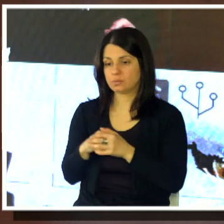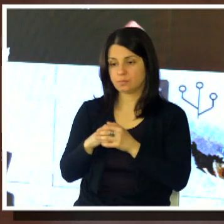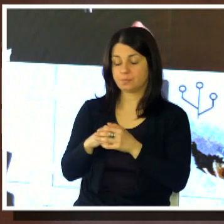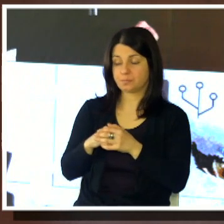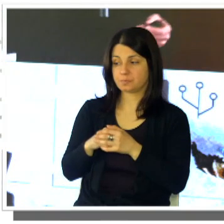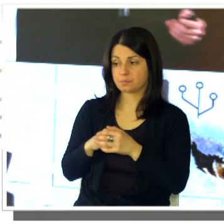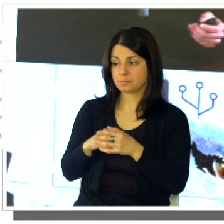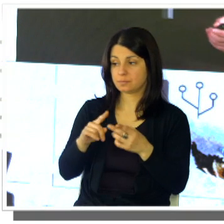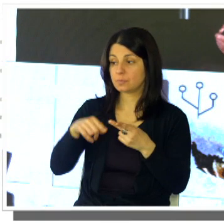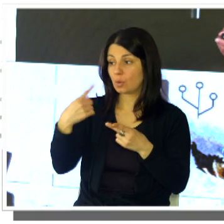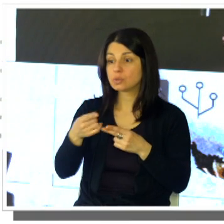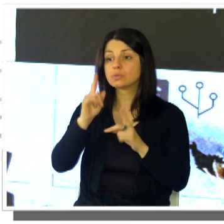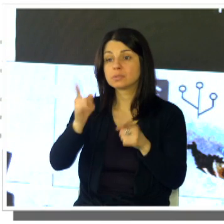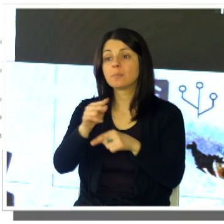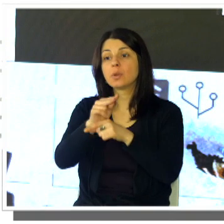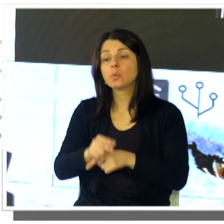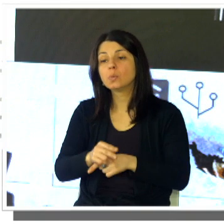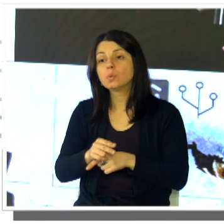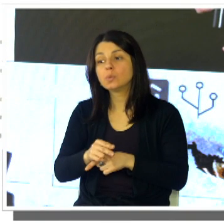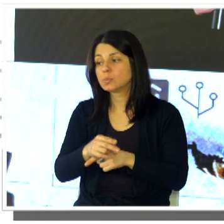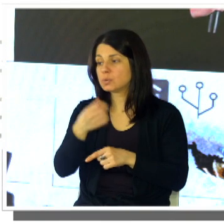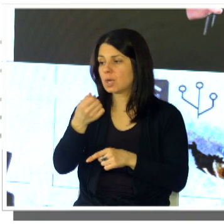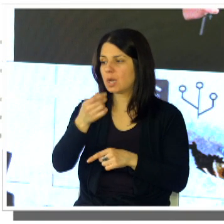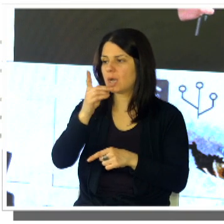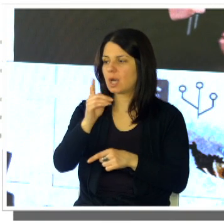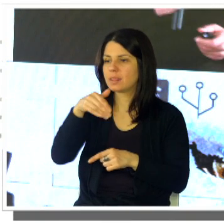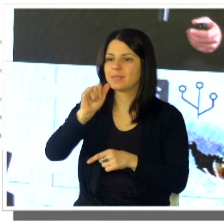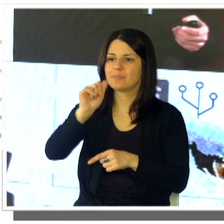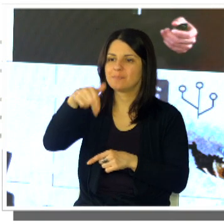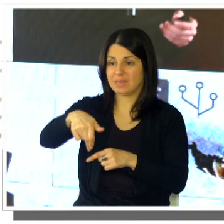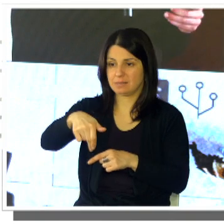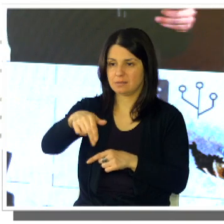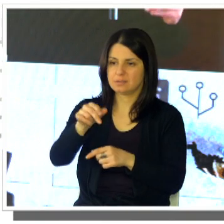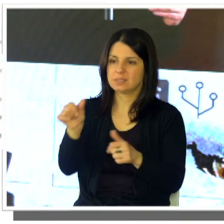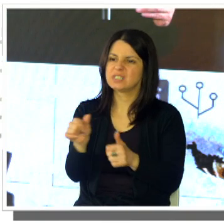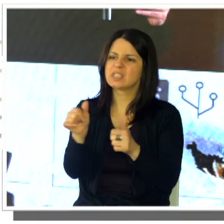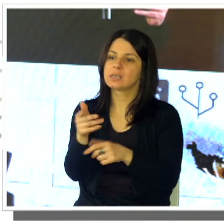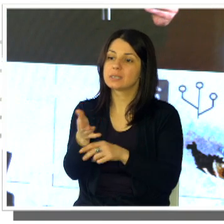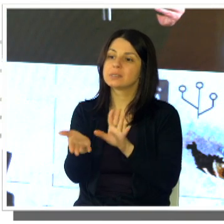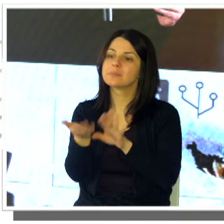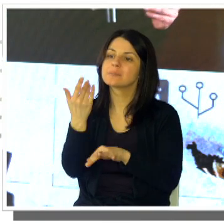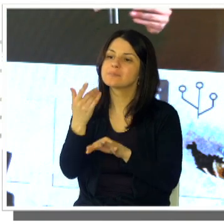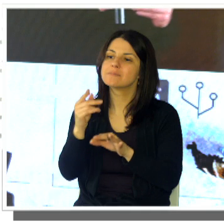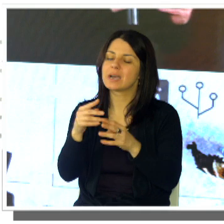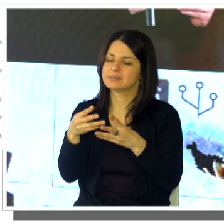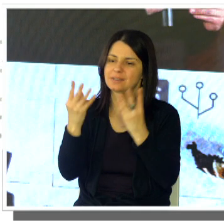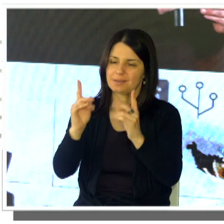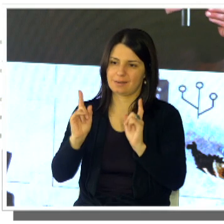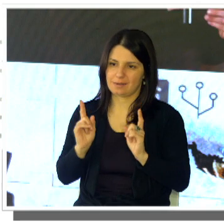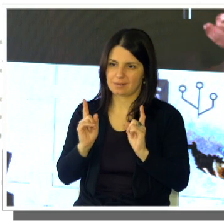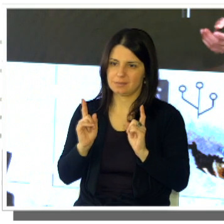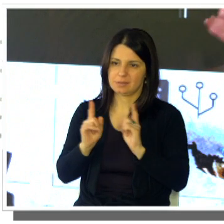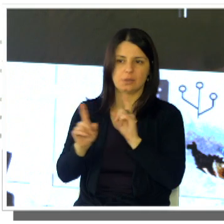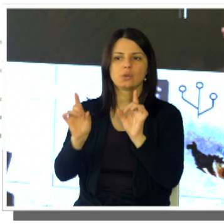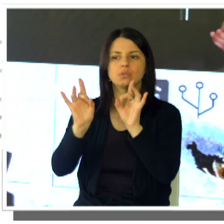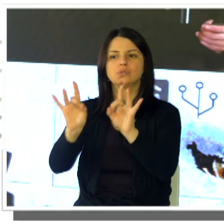Otros que utilizan es el IoT-Admin, que lo que hace es, este es un poco más genérico, no solo para el